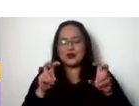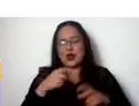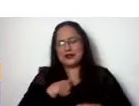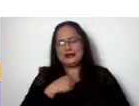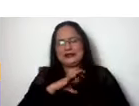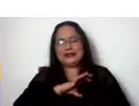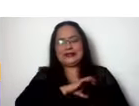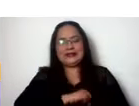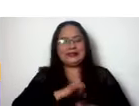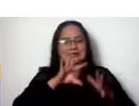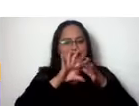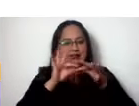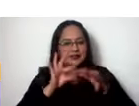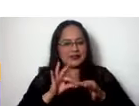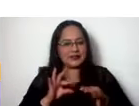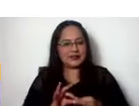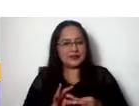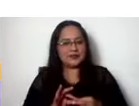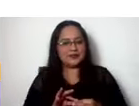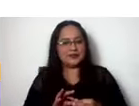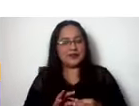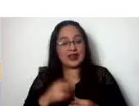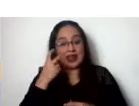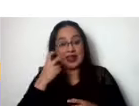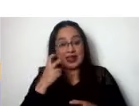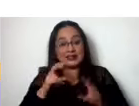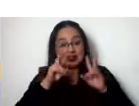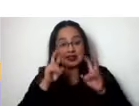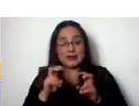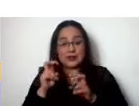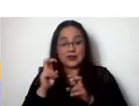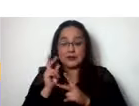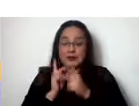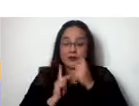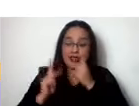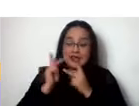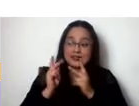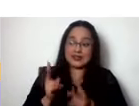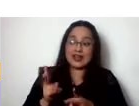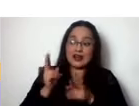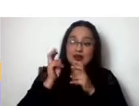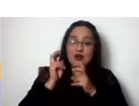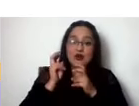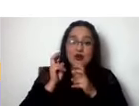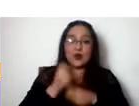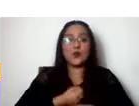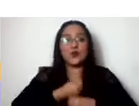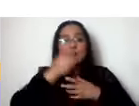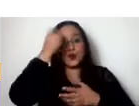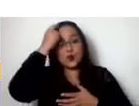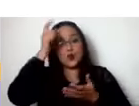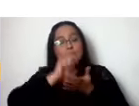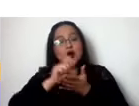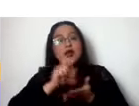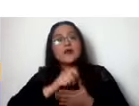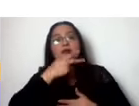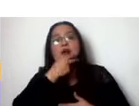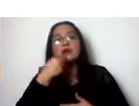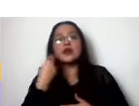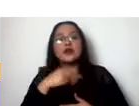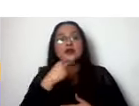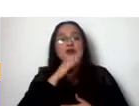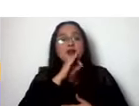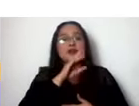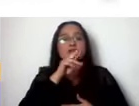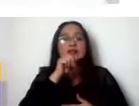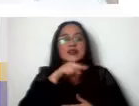porque yo tomé ese título prestado, robado, de un poema de un poeta que me gusta mucho, que es Francisco de